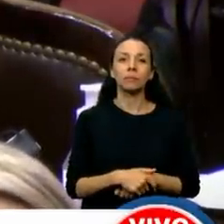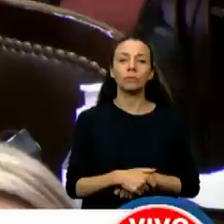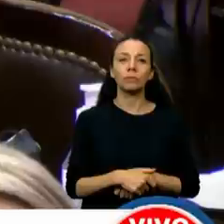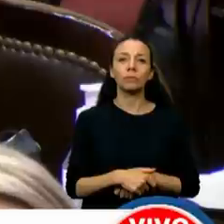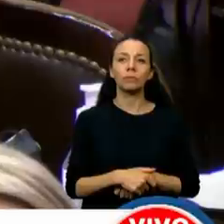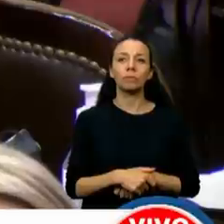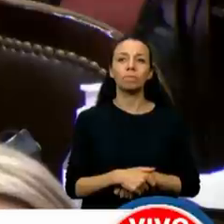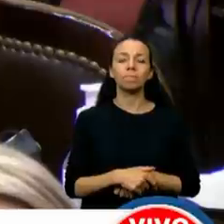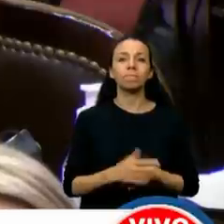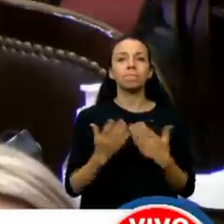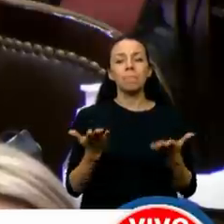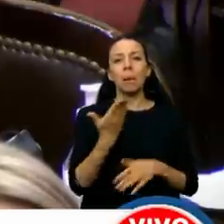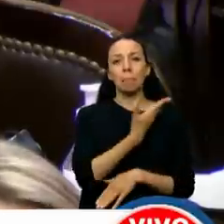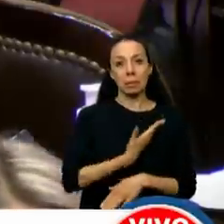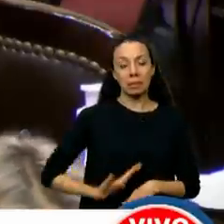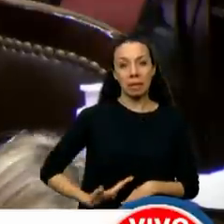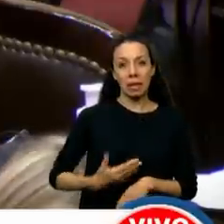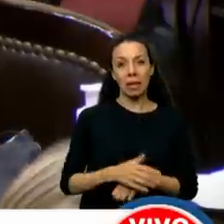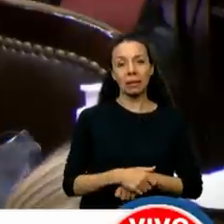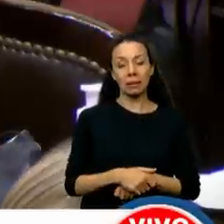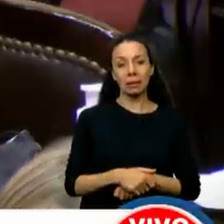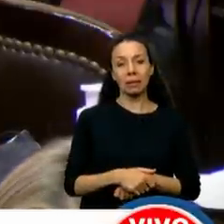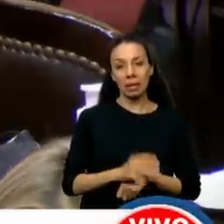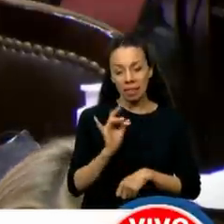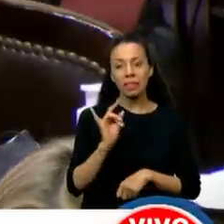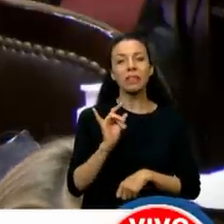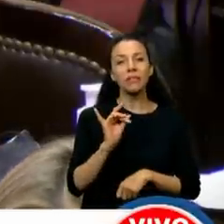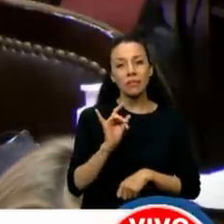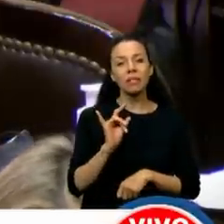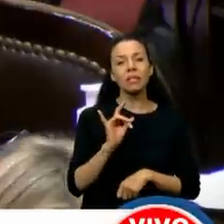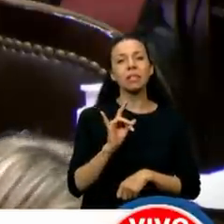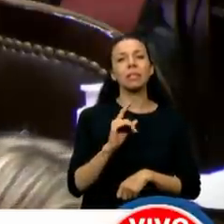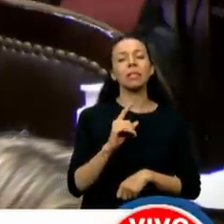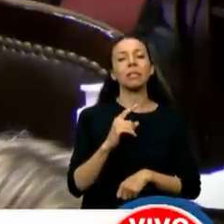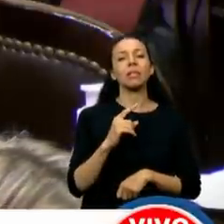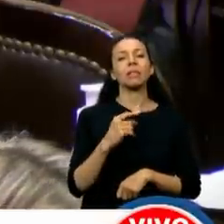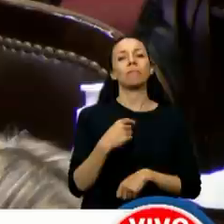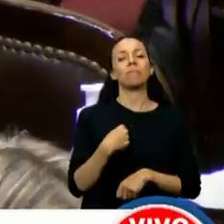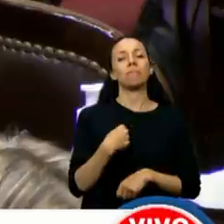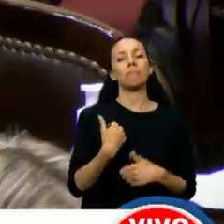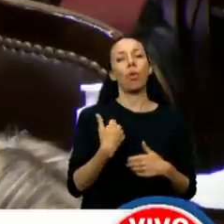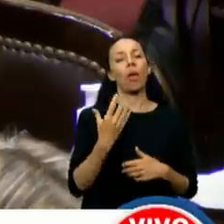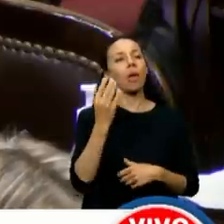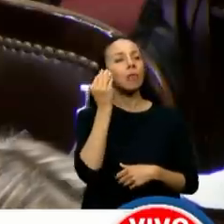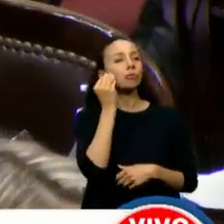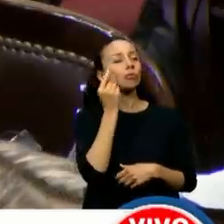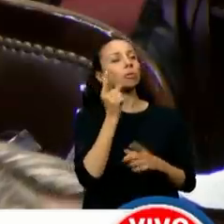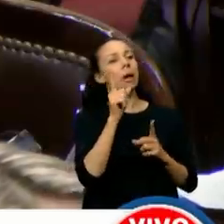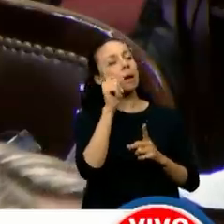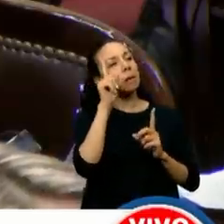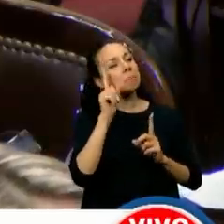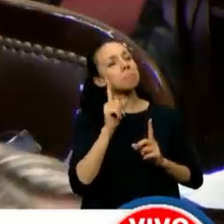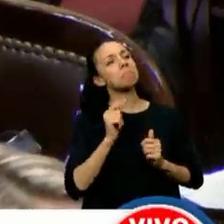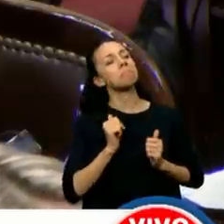señor presidente es difícil escuchar con seriedad a un sector de la oposición